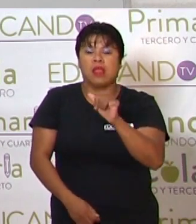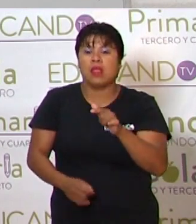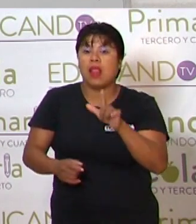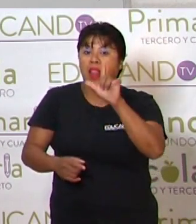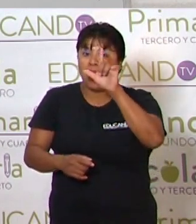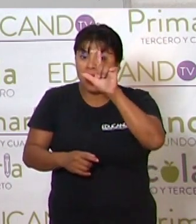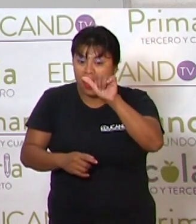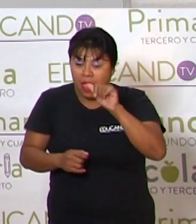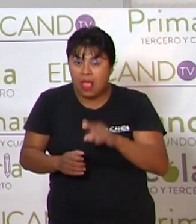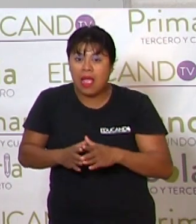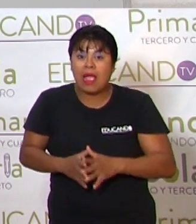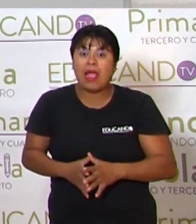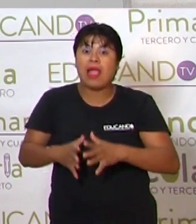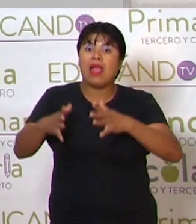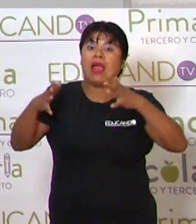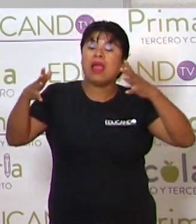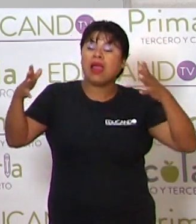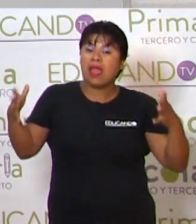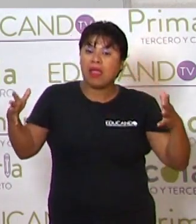gran